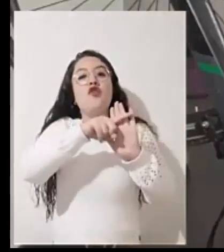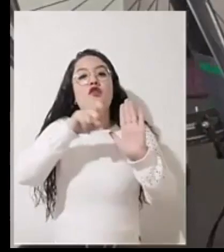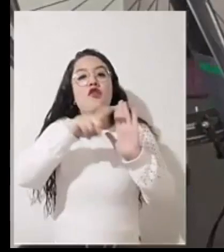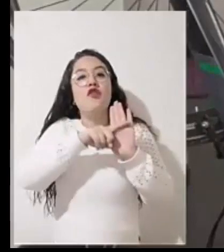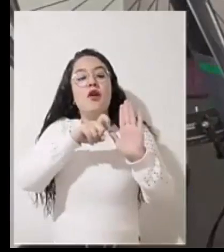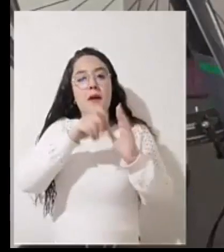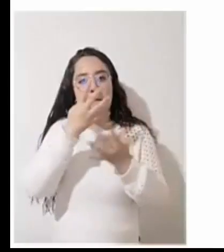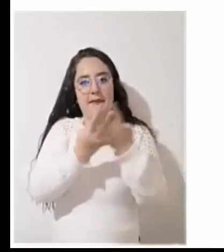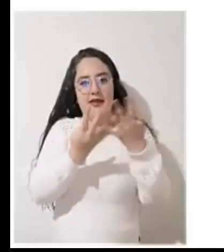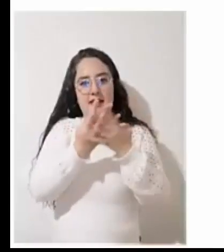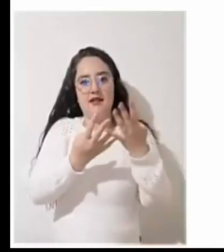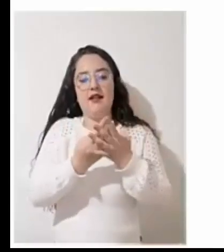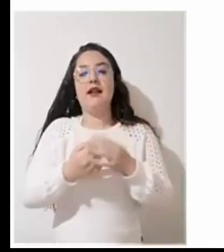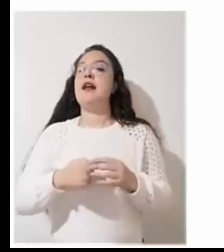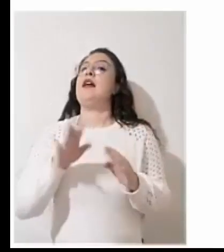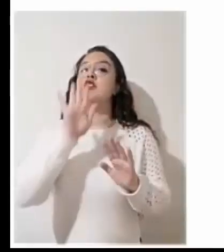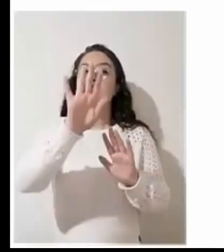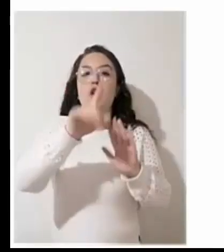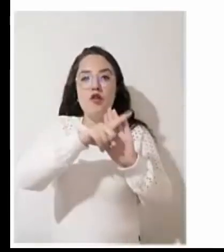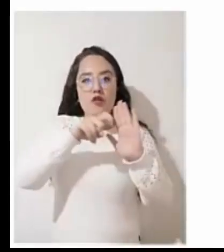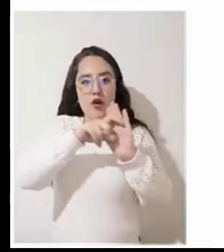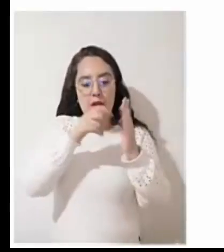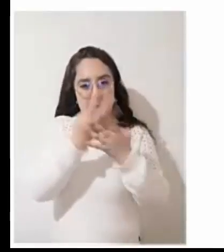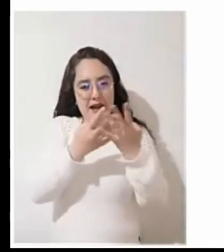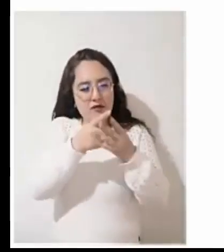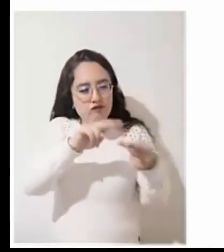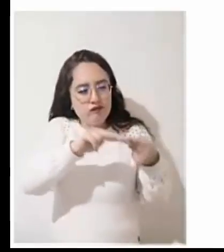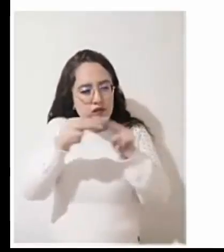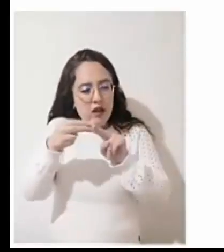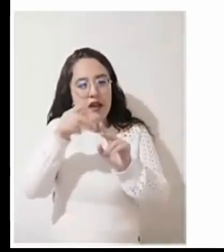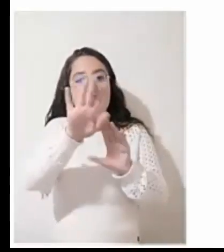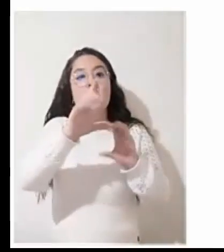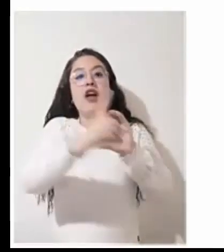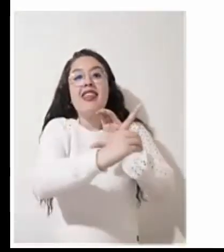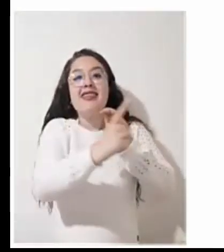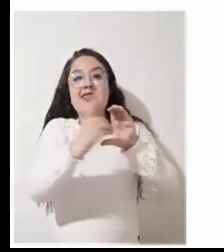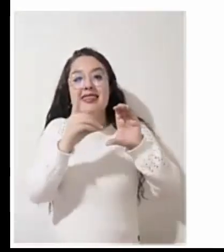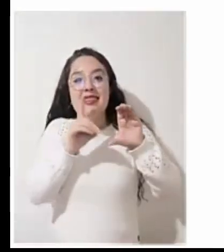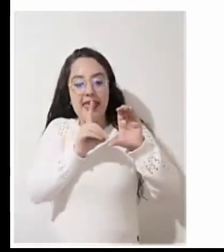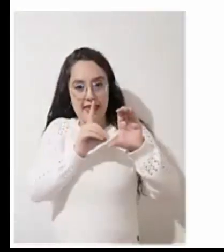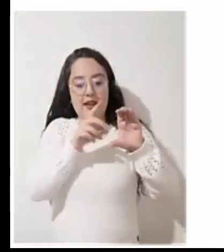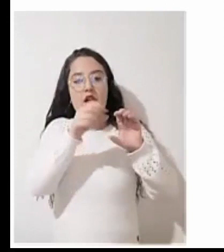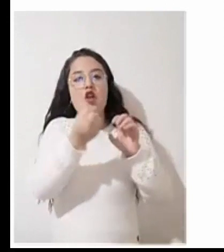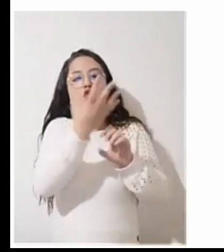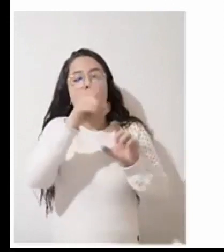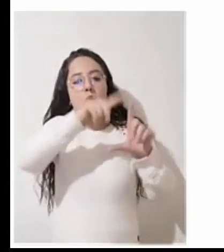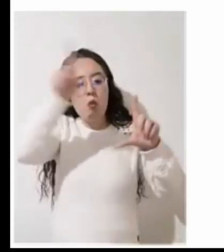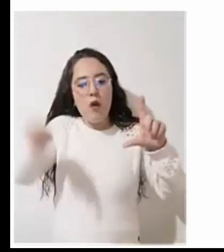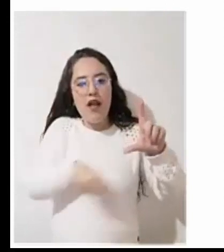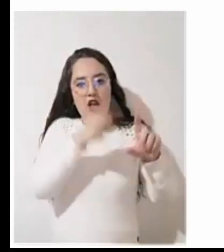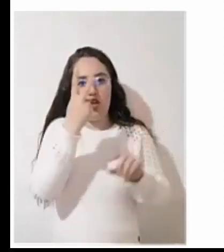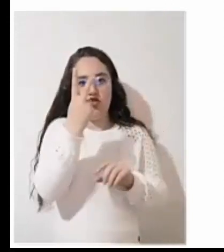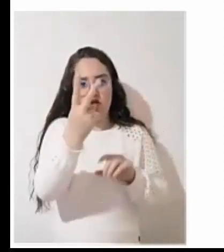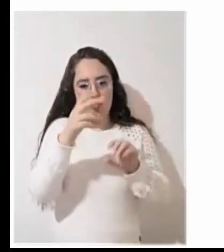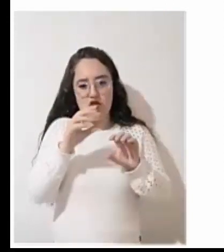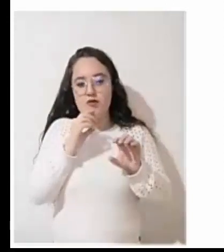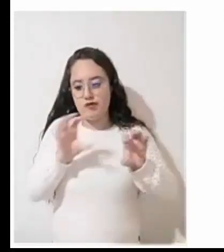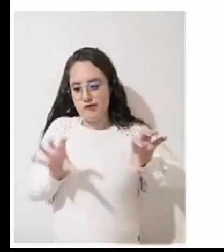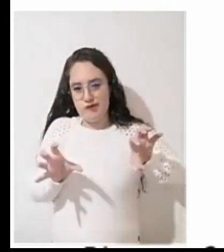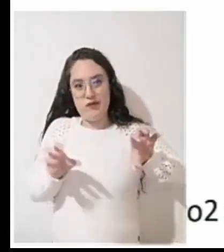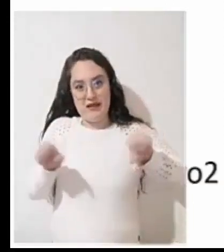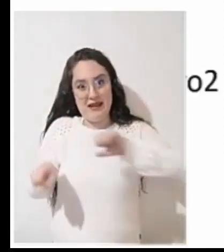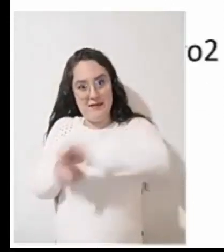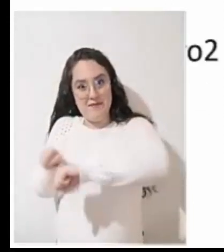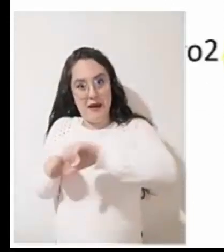matemática. La fórmula matemática que me relaciona los diámetros y el número de vueltas de los dos piñones está